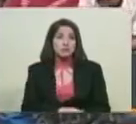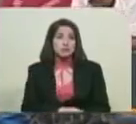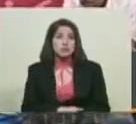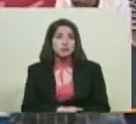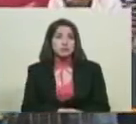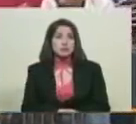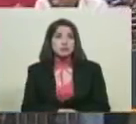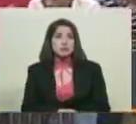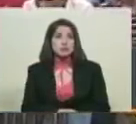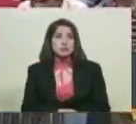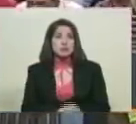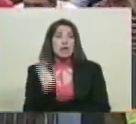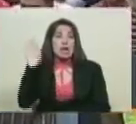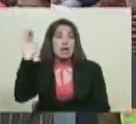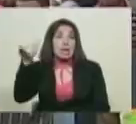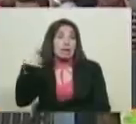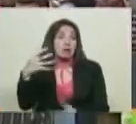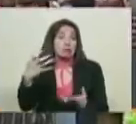Mira, hay bastantes de Aragua aquí.